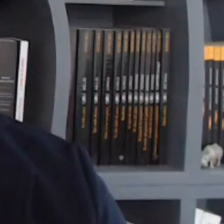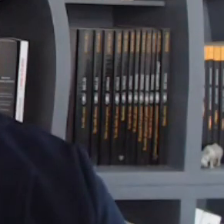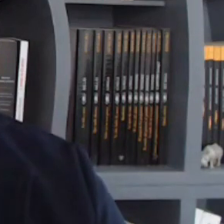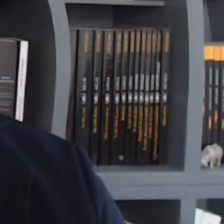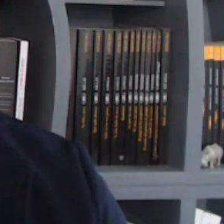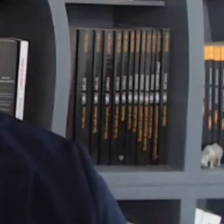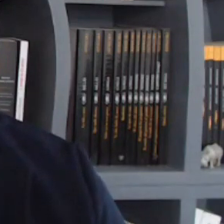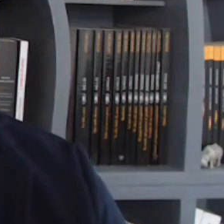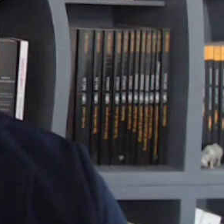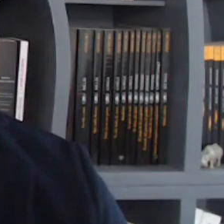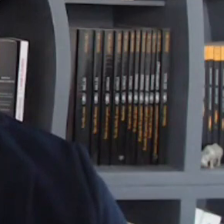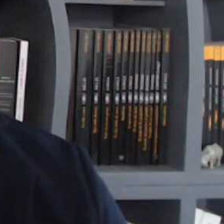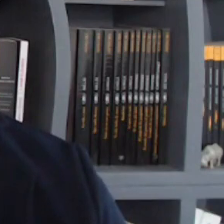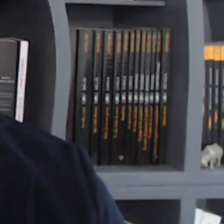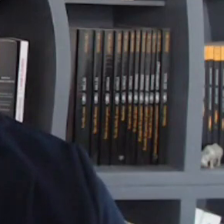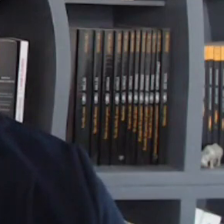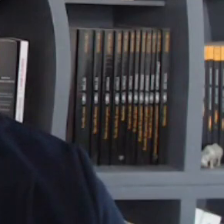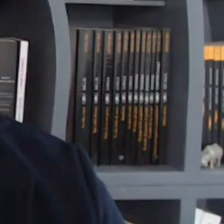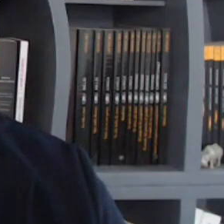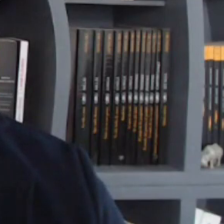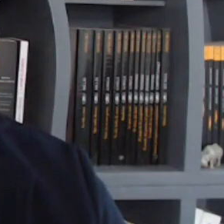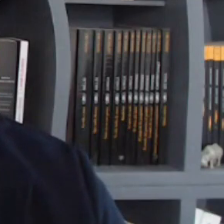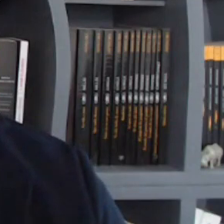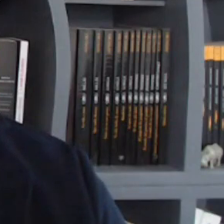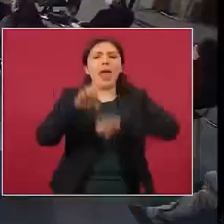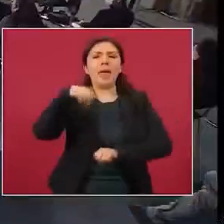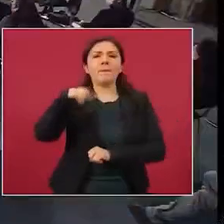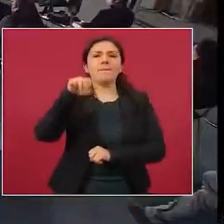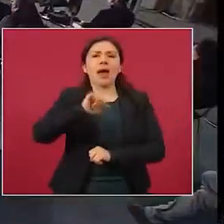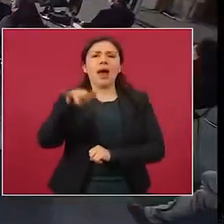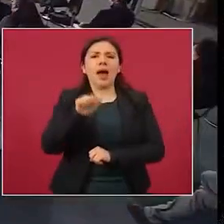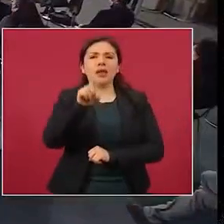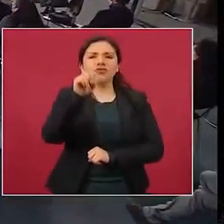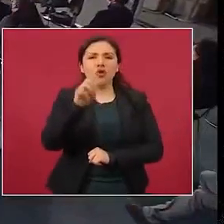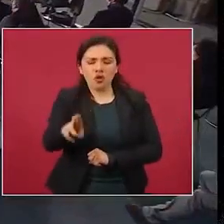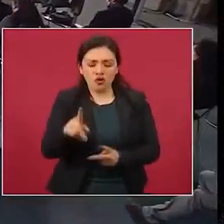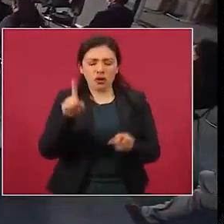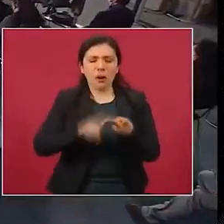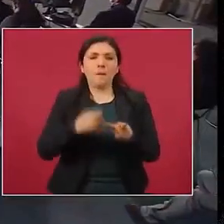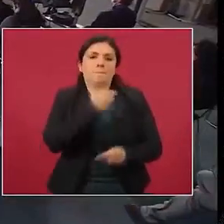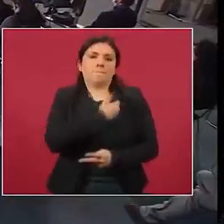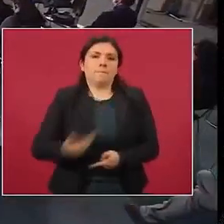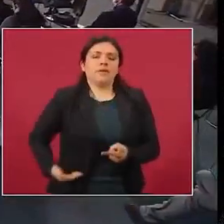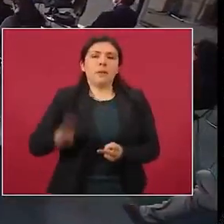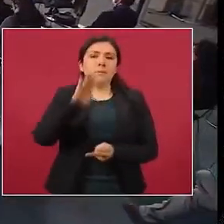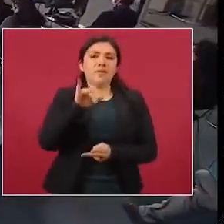John Kerry. Vamos a escuchar las palabras del primer mandatario. El presidente Biden,